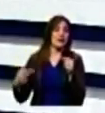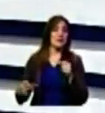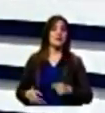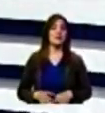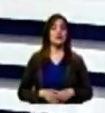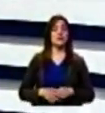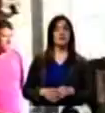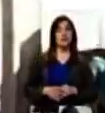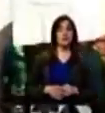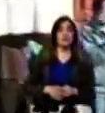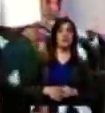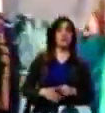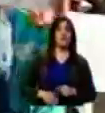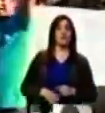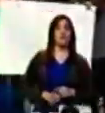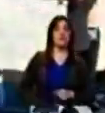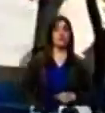hogares.